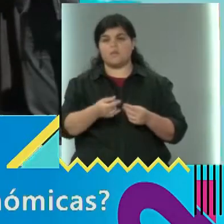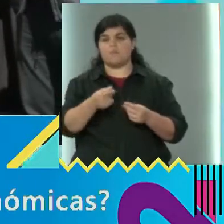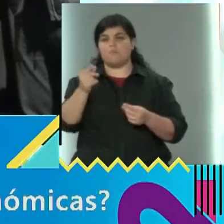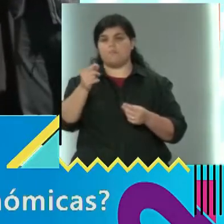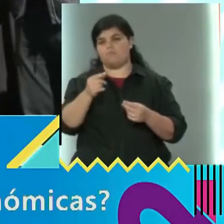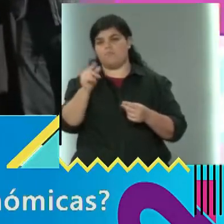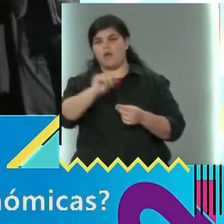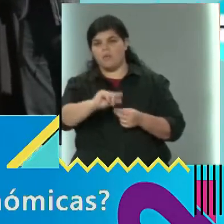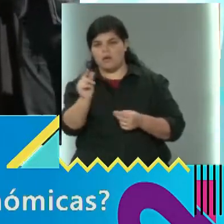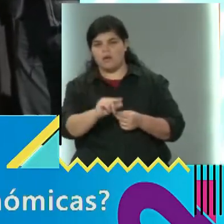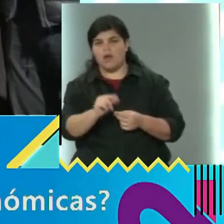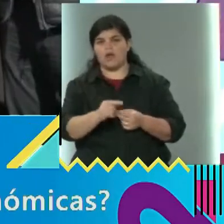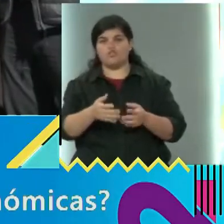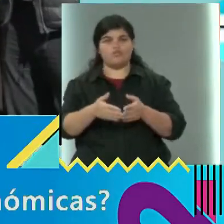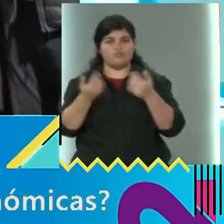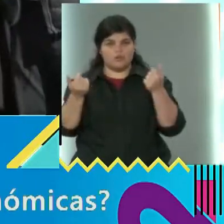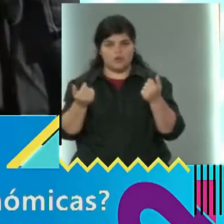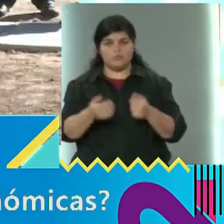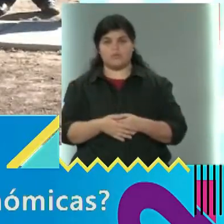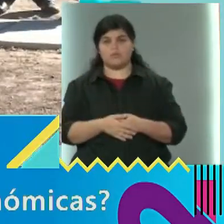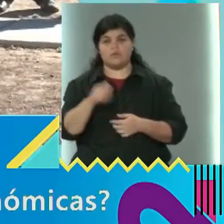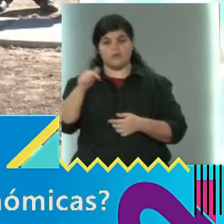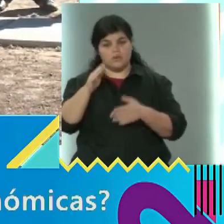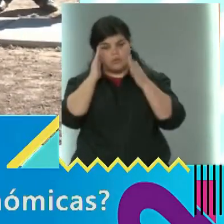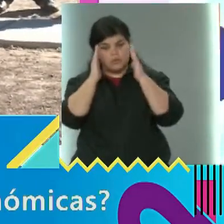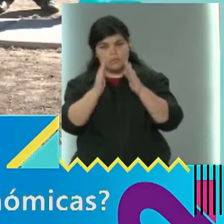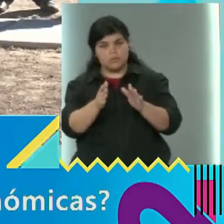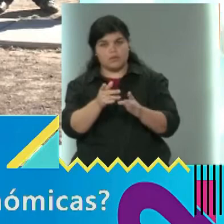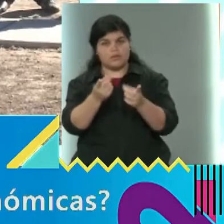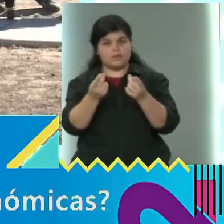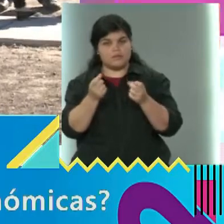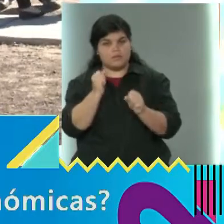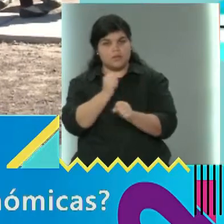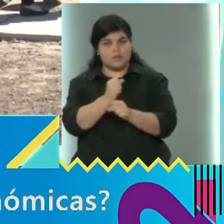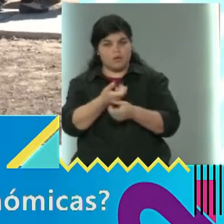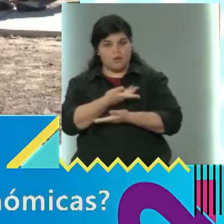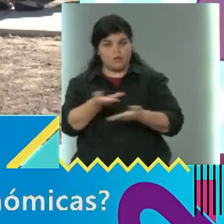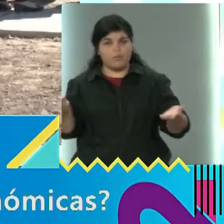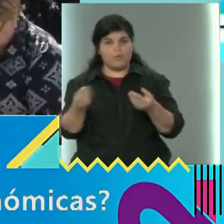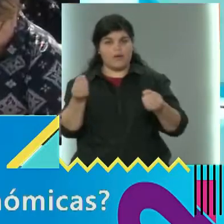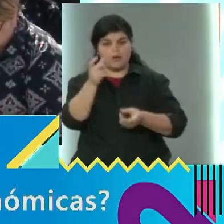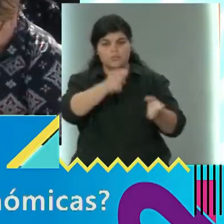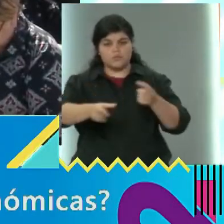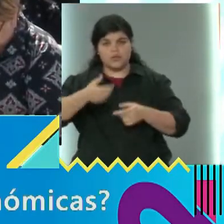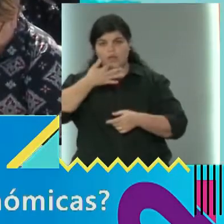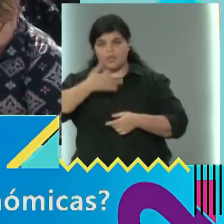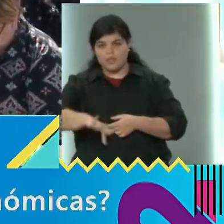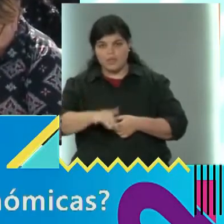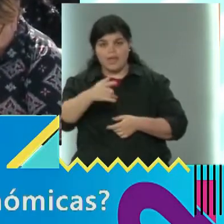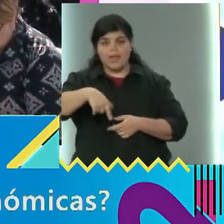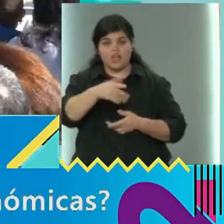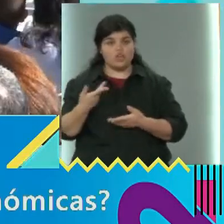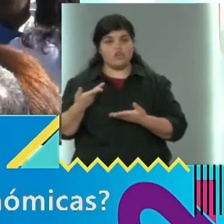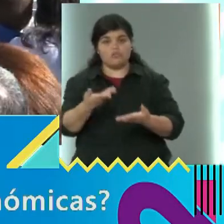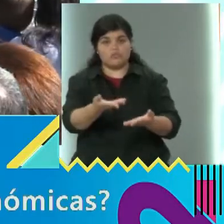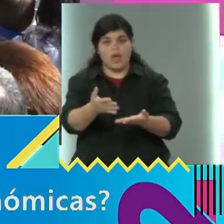económicamente, y bueno, hay que trabajar sobre ello y concientizar a la gente, porque la gente es la que recibe y la que absorbe